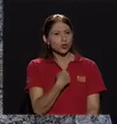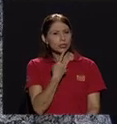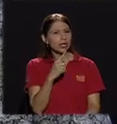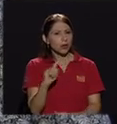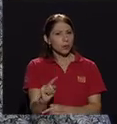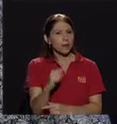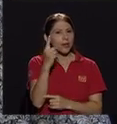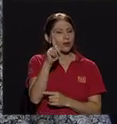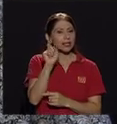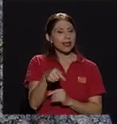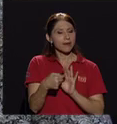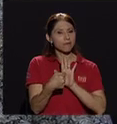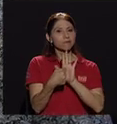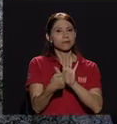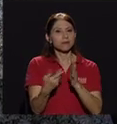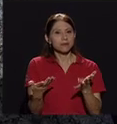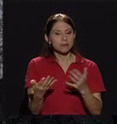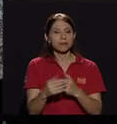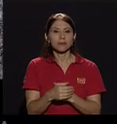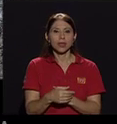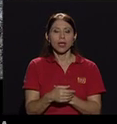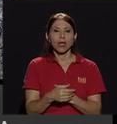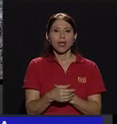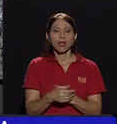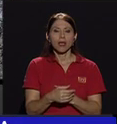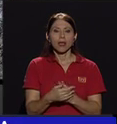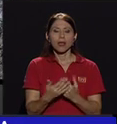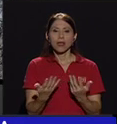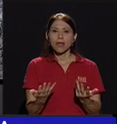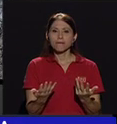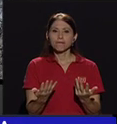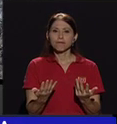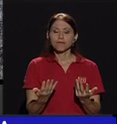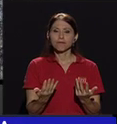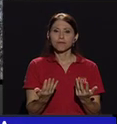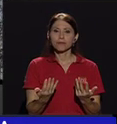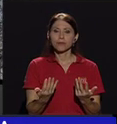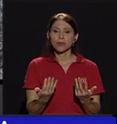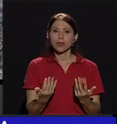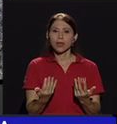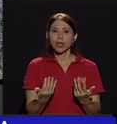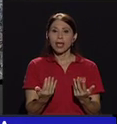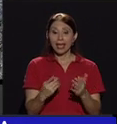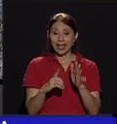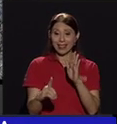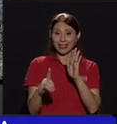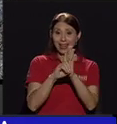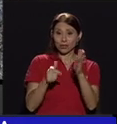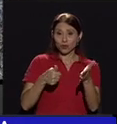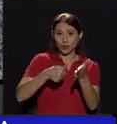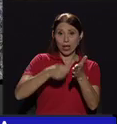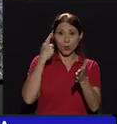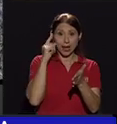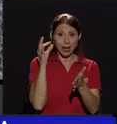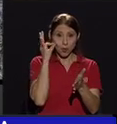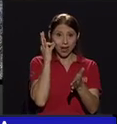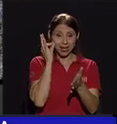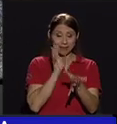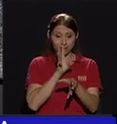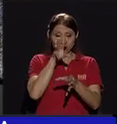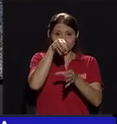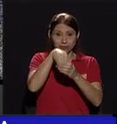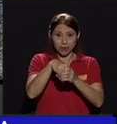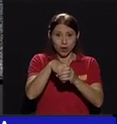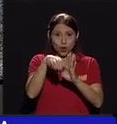Yo diría que lo primero que se debe recalcar es que la inclusión del derecho al sufragio para las mujeres en